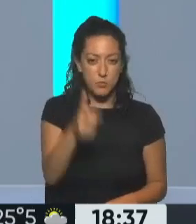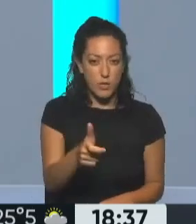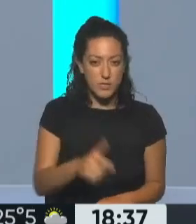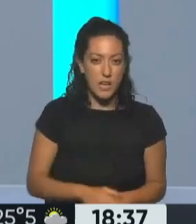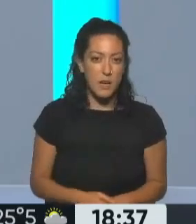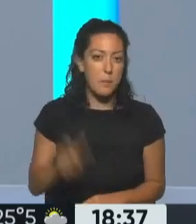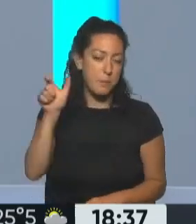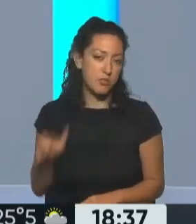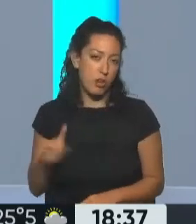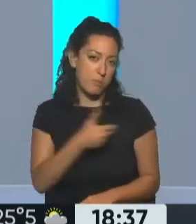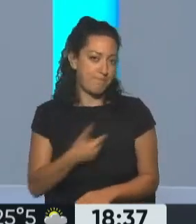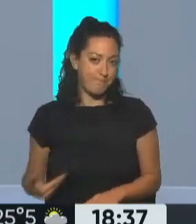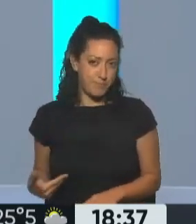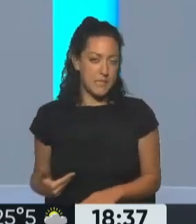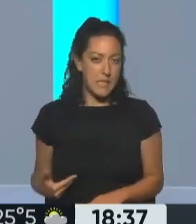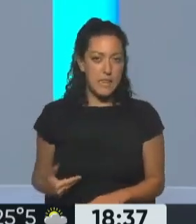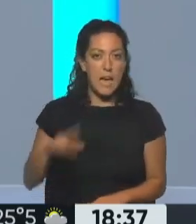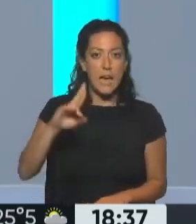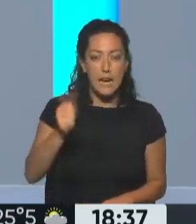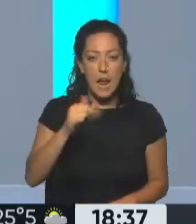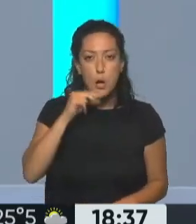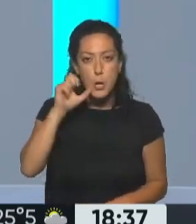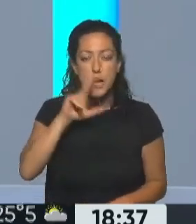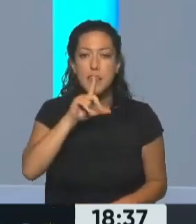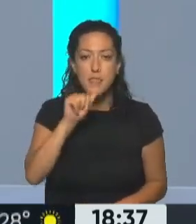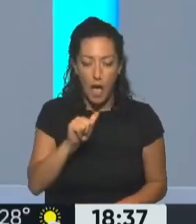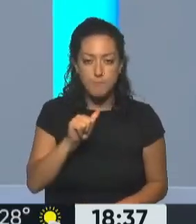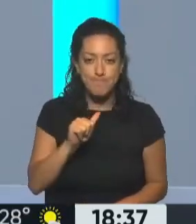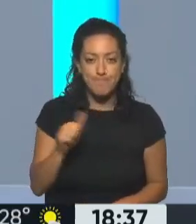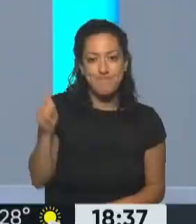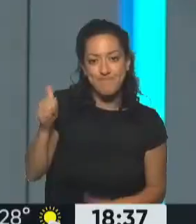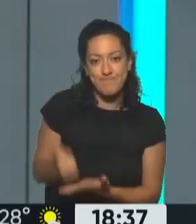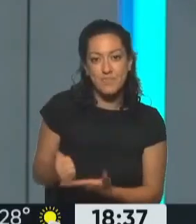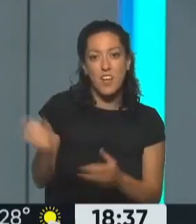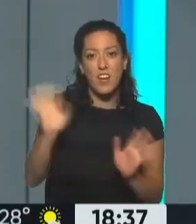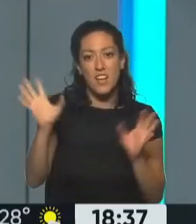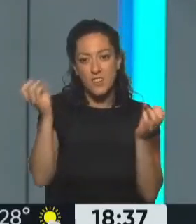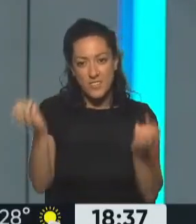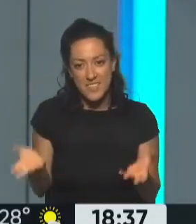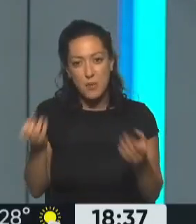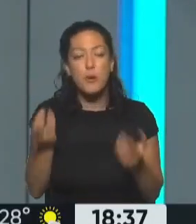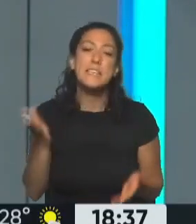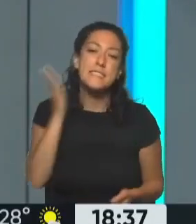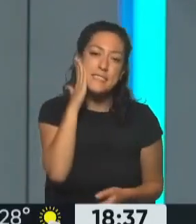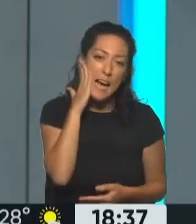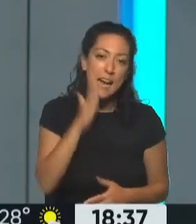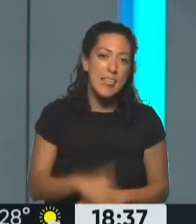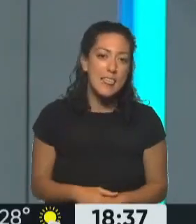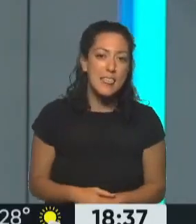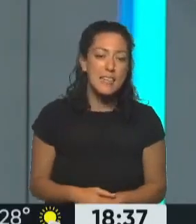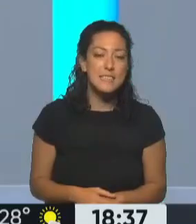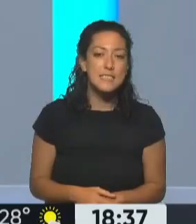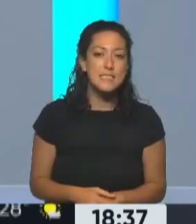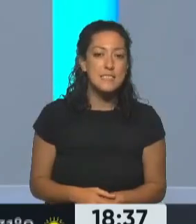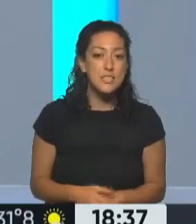y pensionados los haberes correspondientes al nuevo mes. Sin embargo, antes, estos deben realizar el trámite de fe de vida